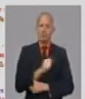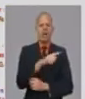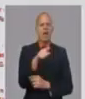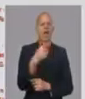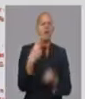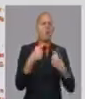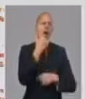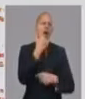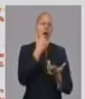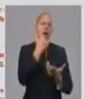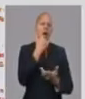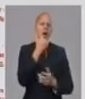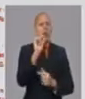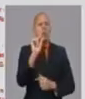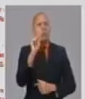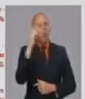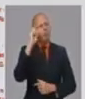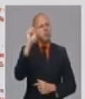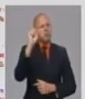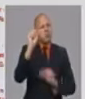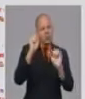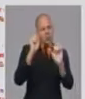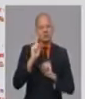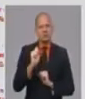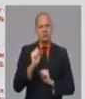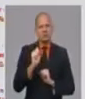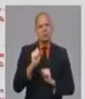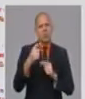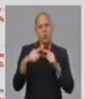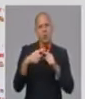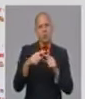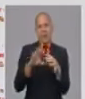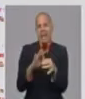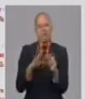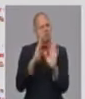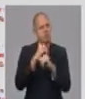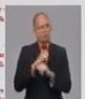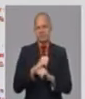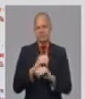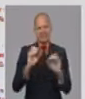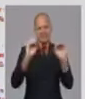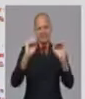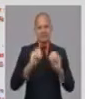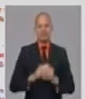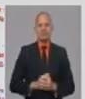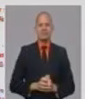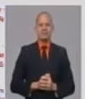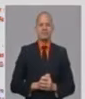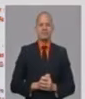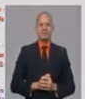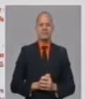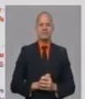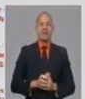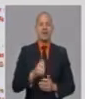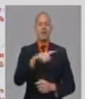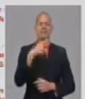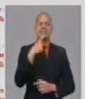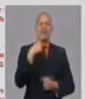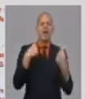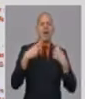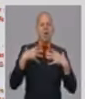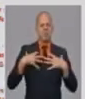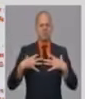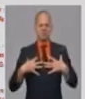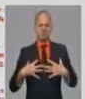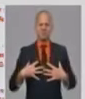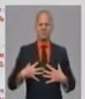leve y otras pequeñas complicaciones, según los especialistas, y un poco de malestar general en algunos sujetos,